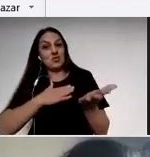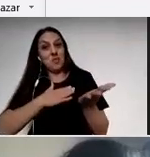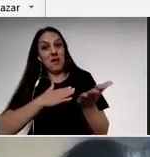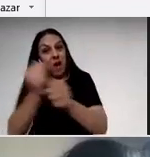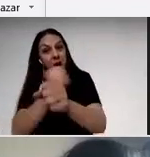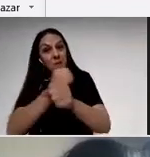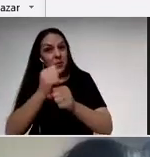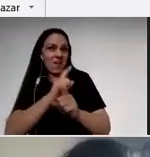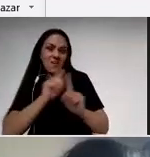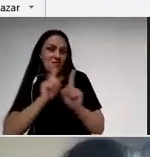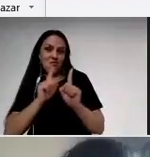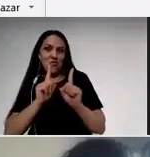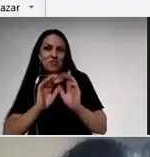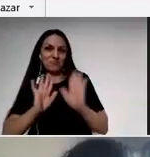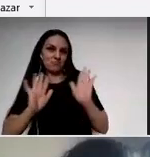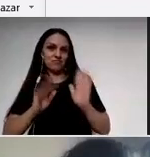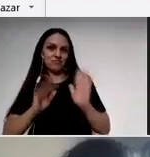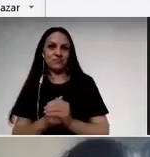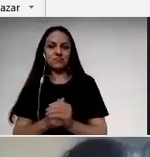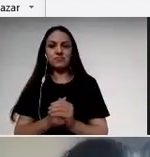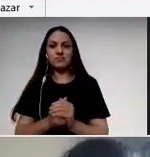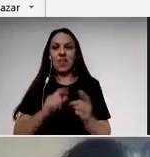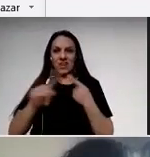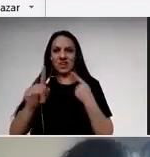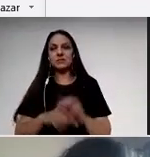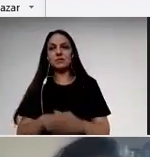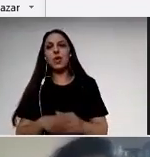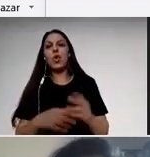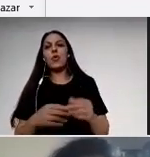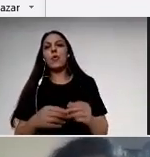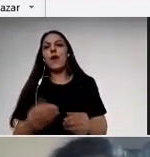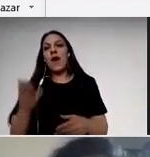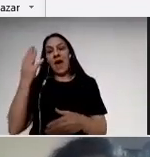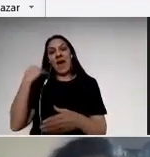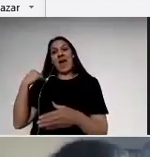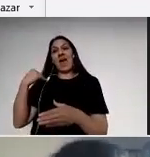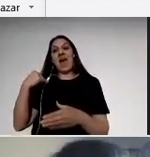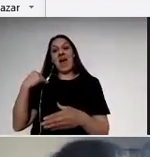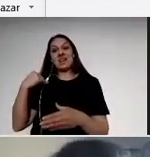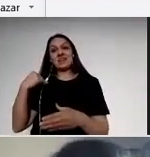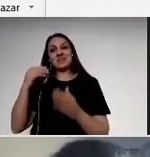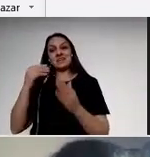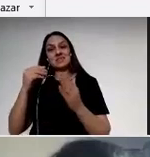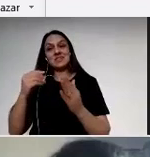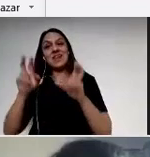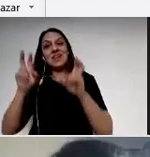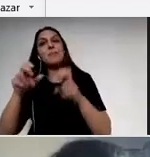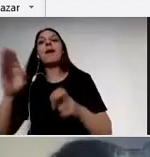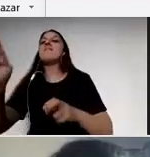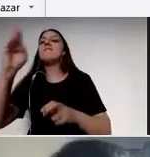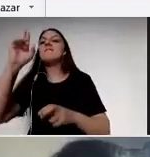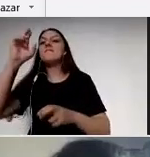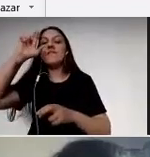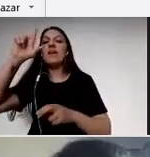Constitución. Después del caso Berdisky, los únicos órganos para interpretar son los comités